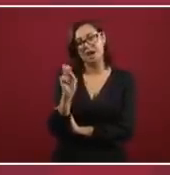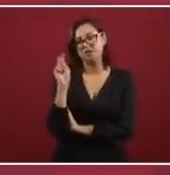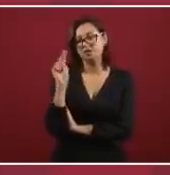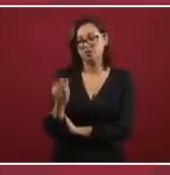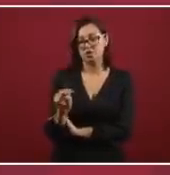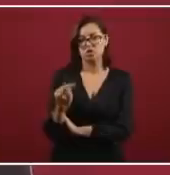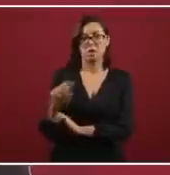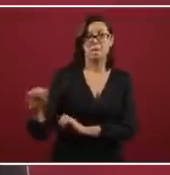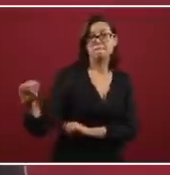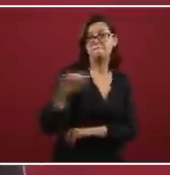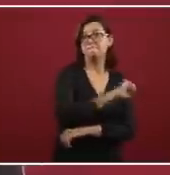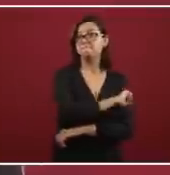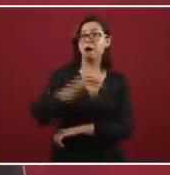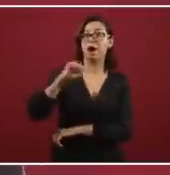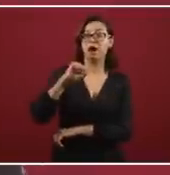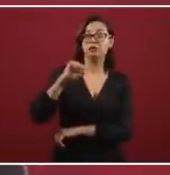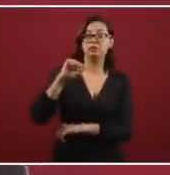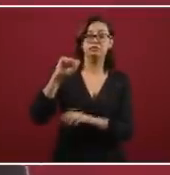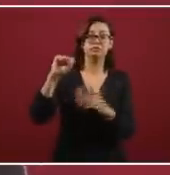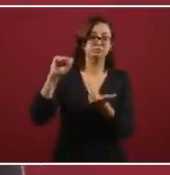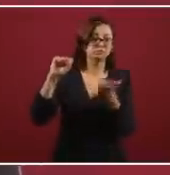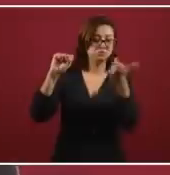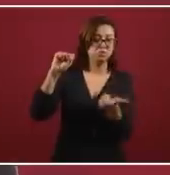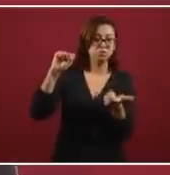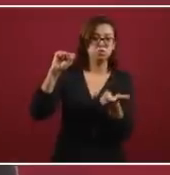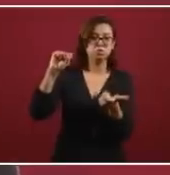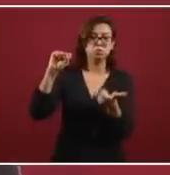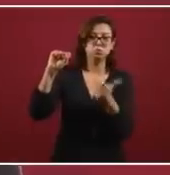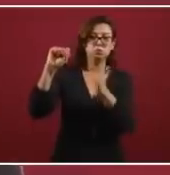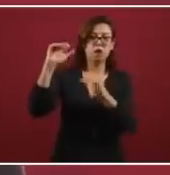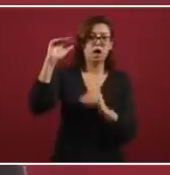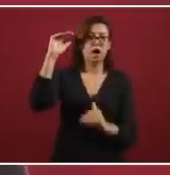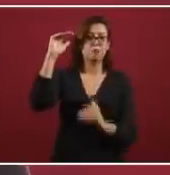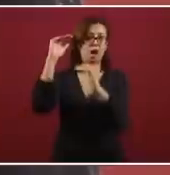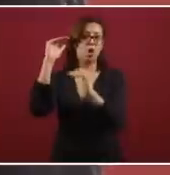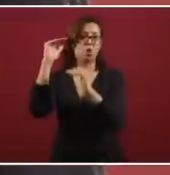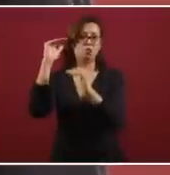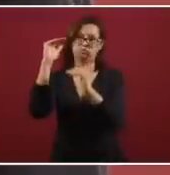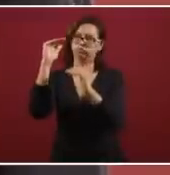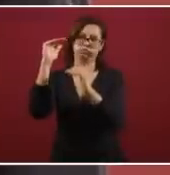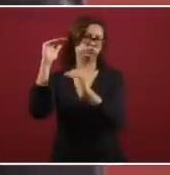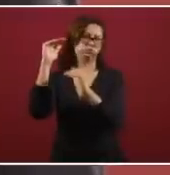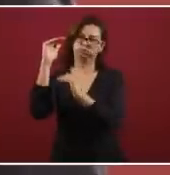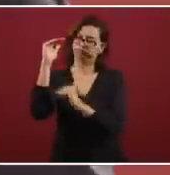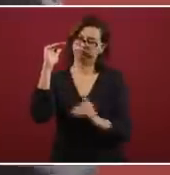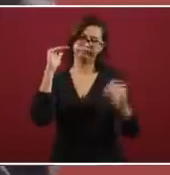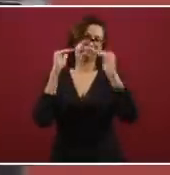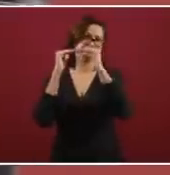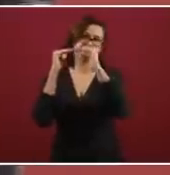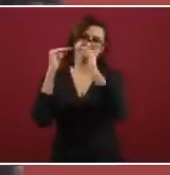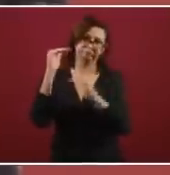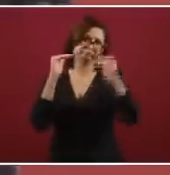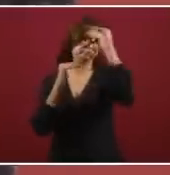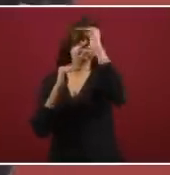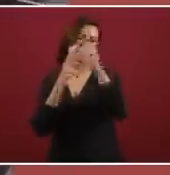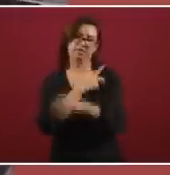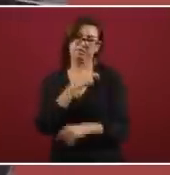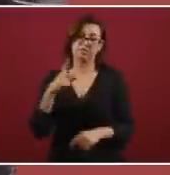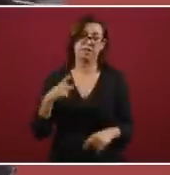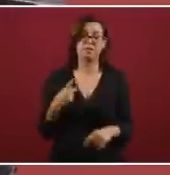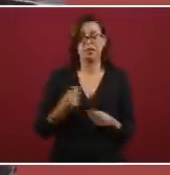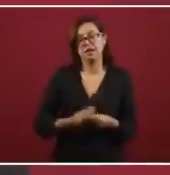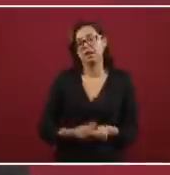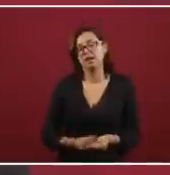los 36 del periodo neoliberal. Entonces, desde luego, no podemos de la noche a la